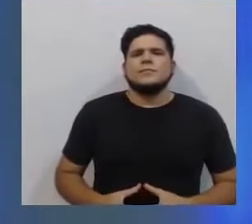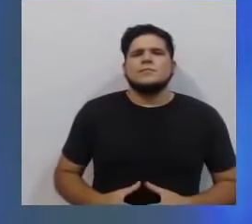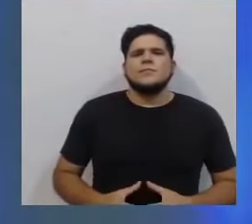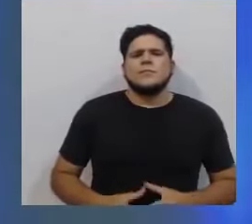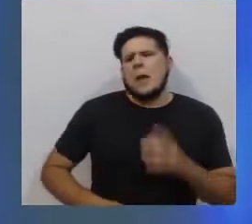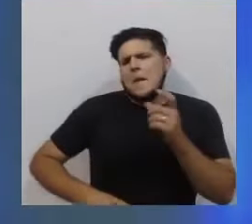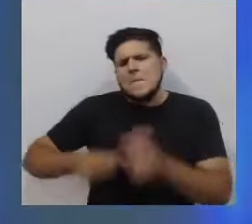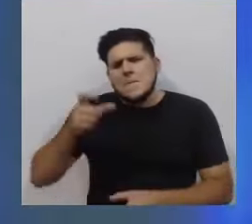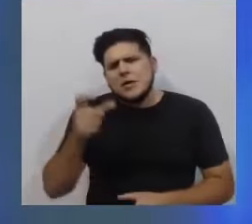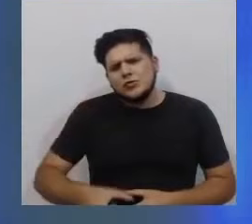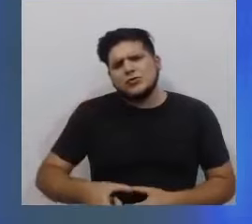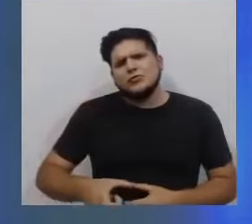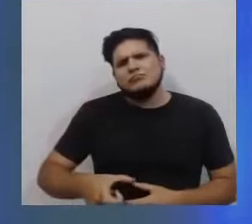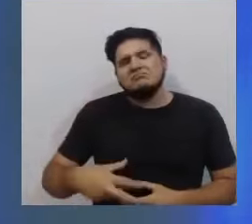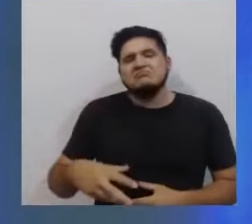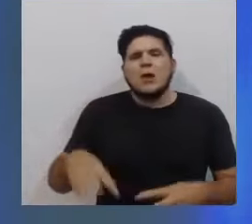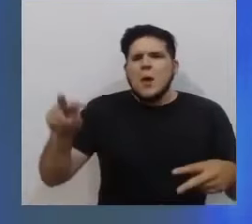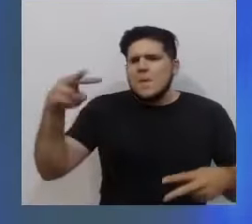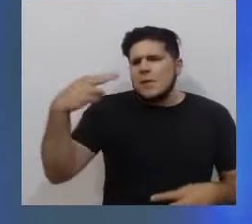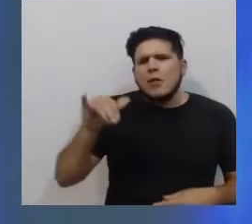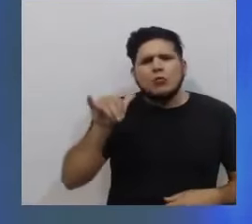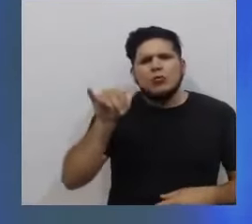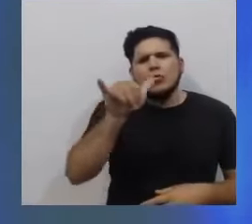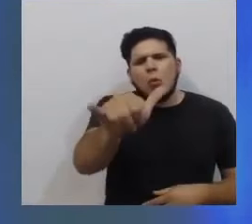radio tomen su asiento